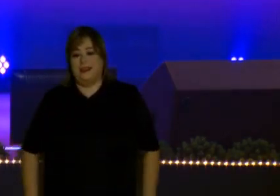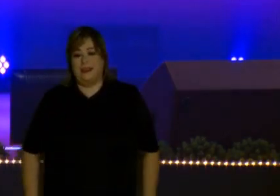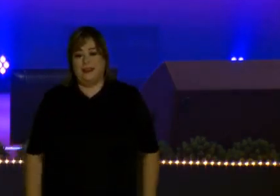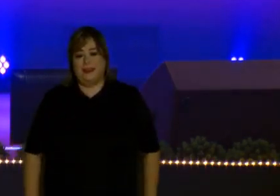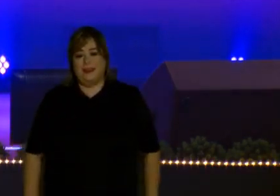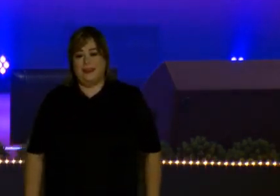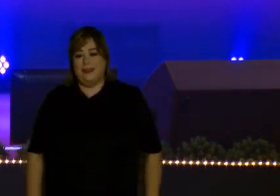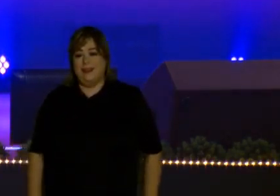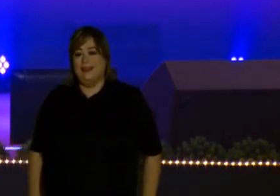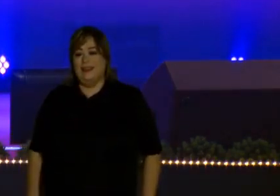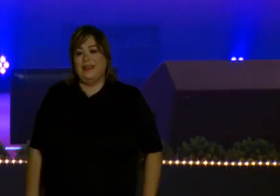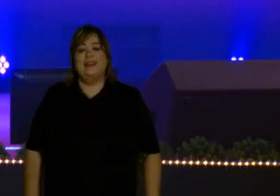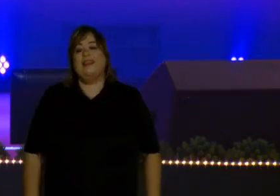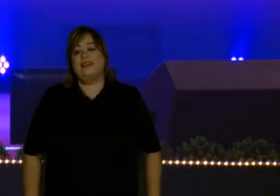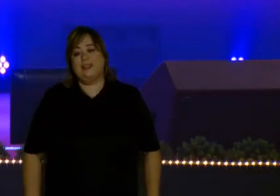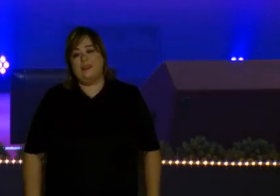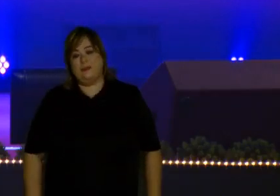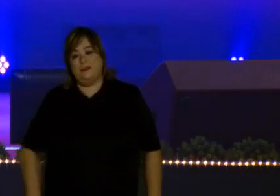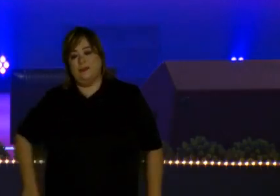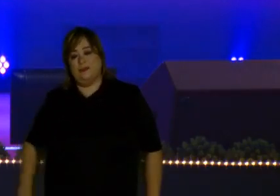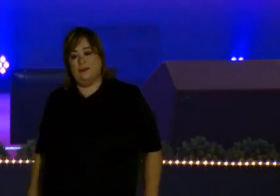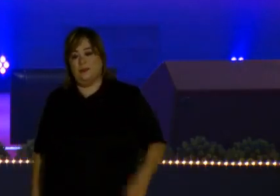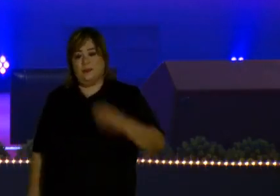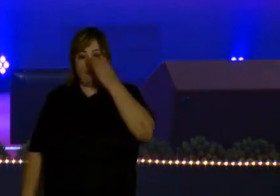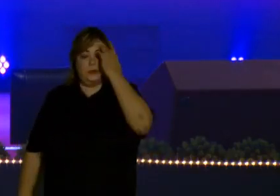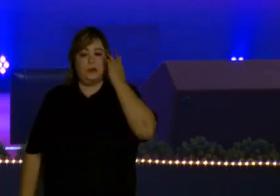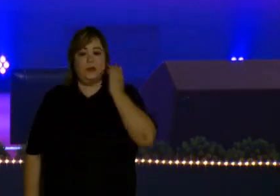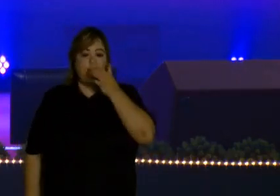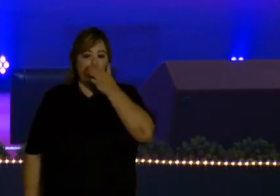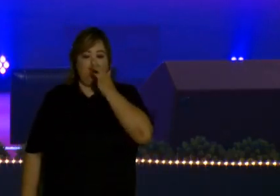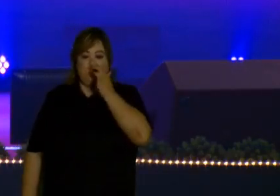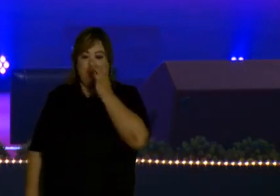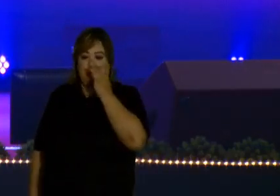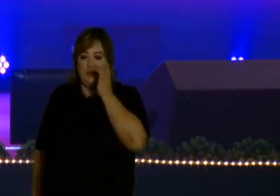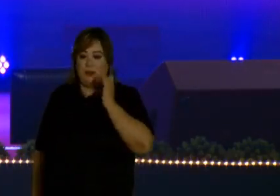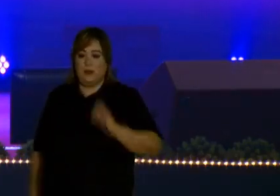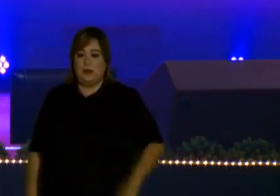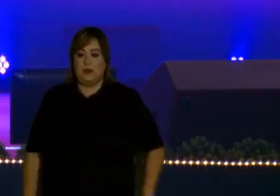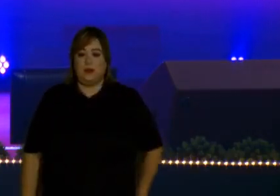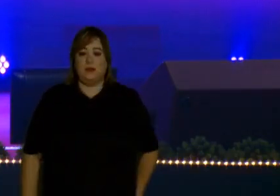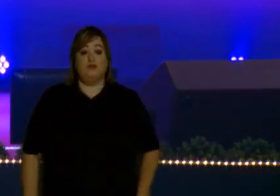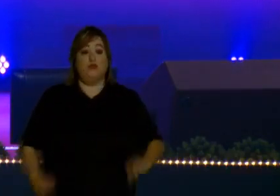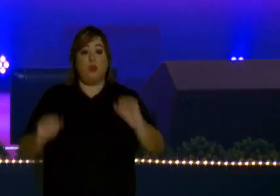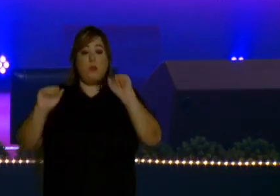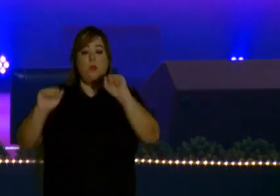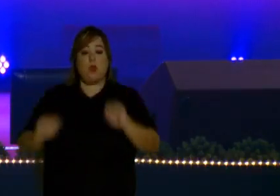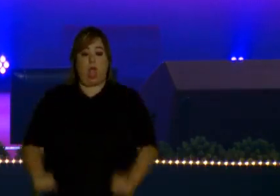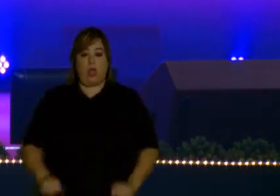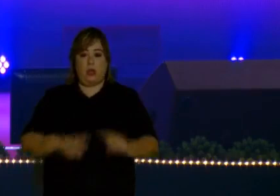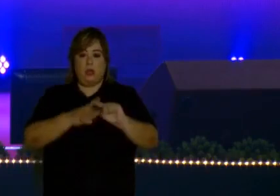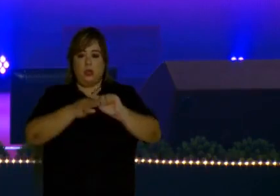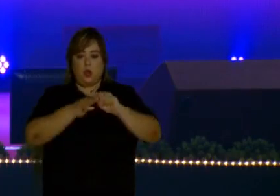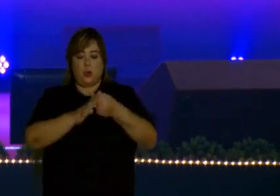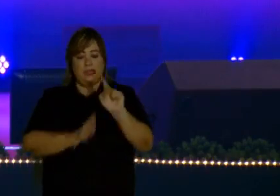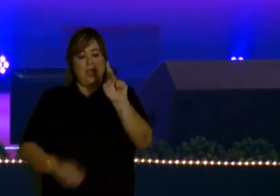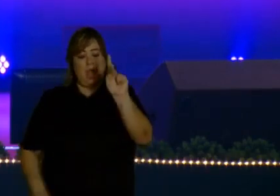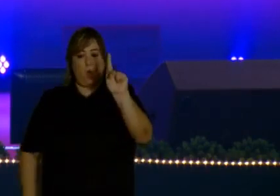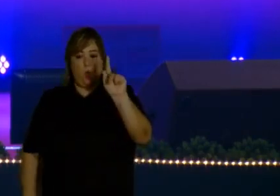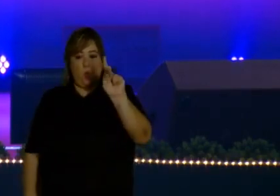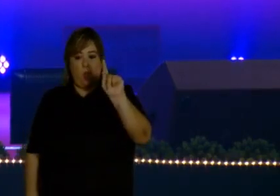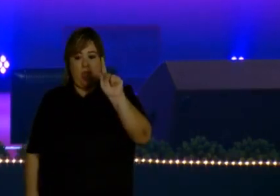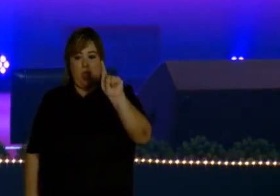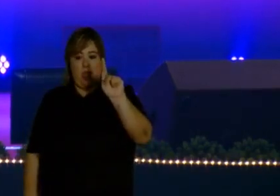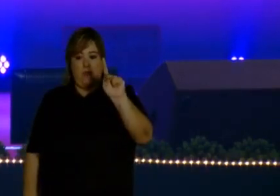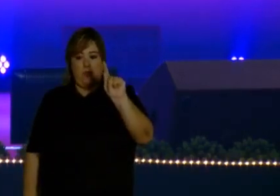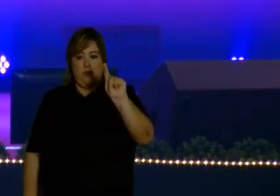la repetí. Así que, pero me corrigieron a tiempo. Pero está a tiempo de comenzar este jueves. Si usted